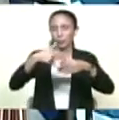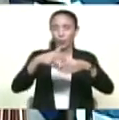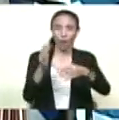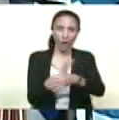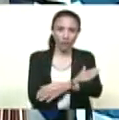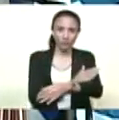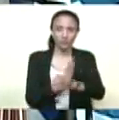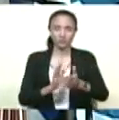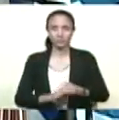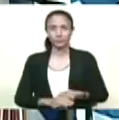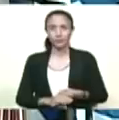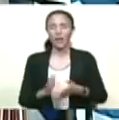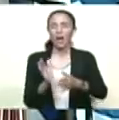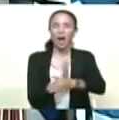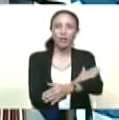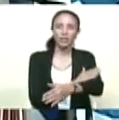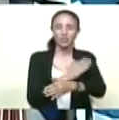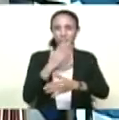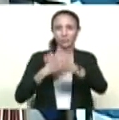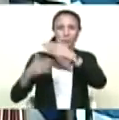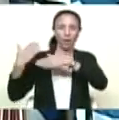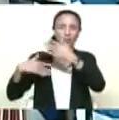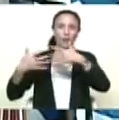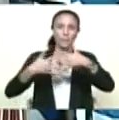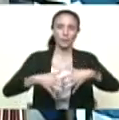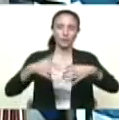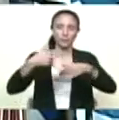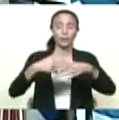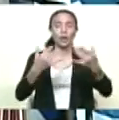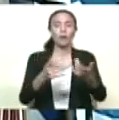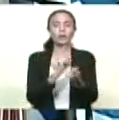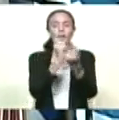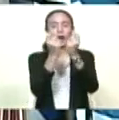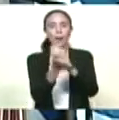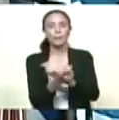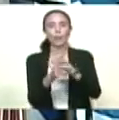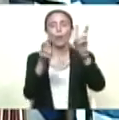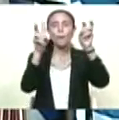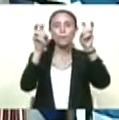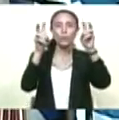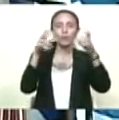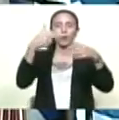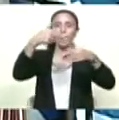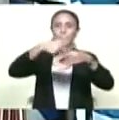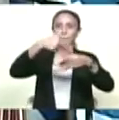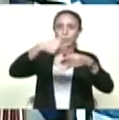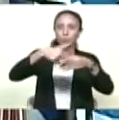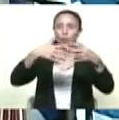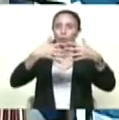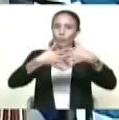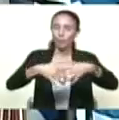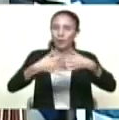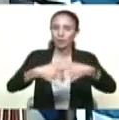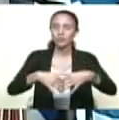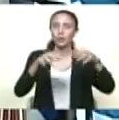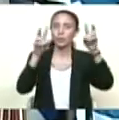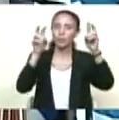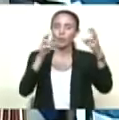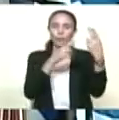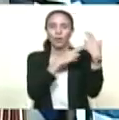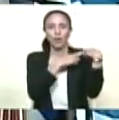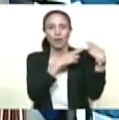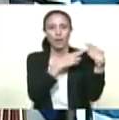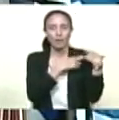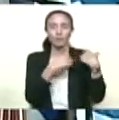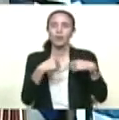creo que es el nombre de la antigua pedevesa ahora deberán renacer una nueva presa con el apoyo de gerentes honestos de patriotas de